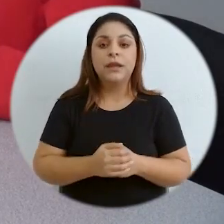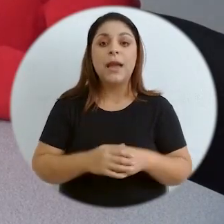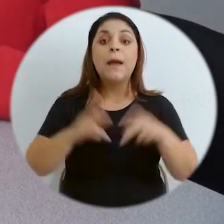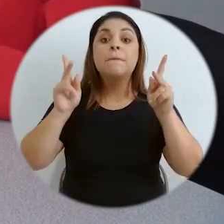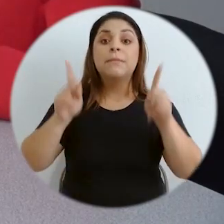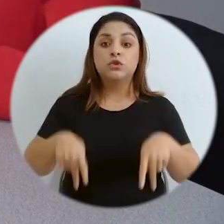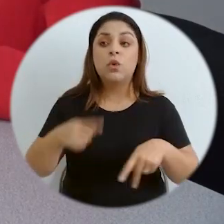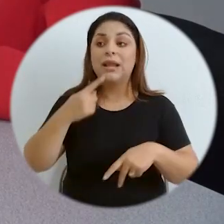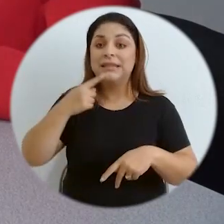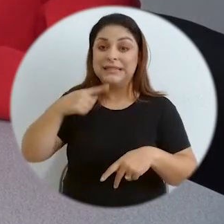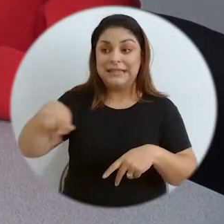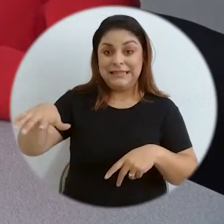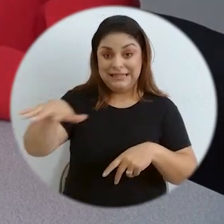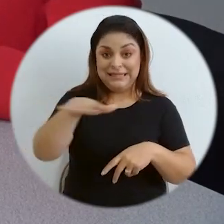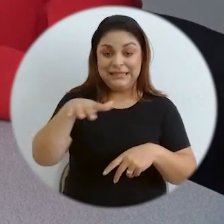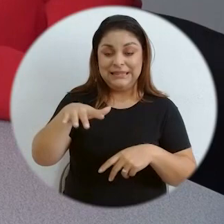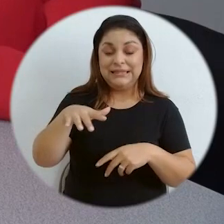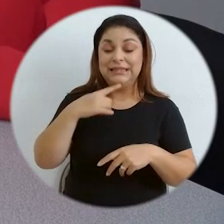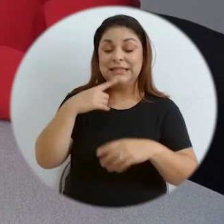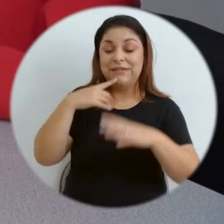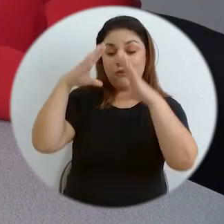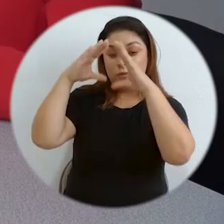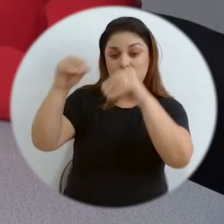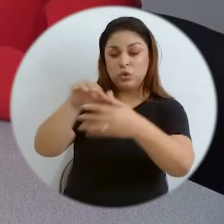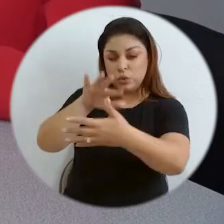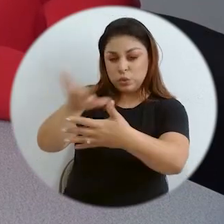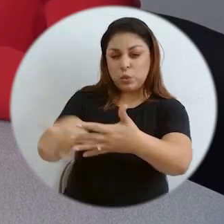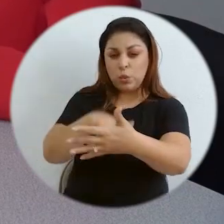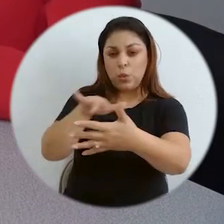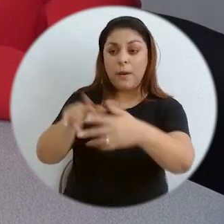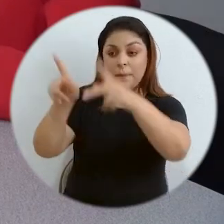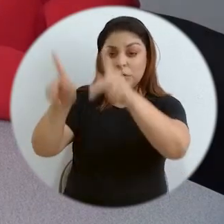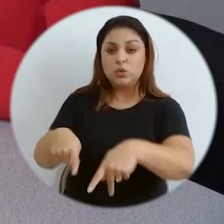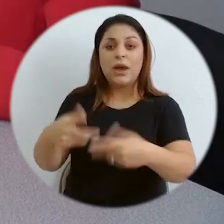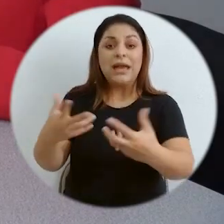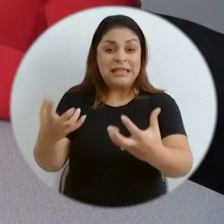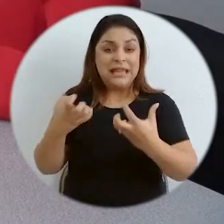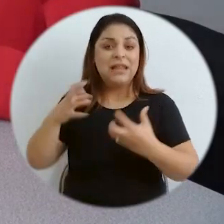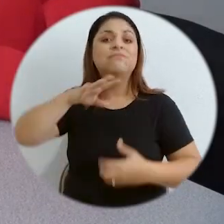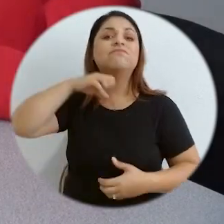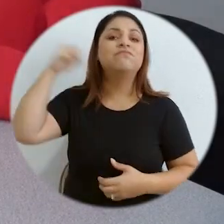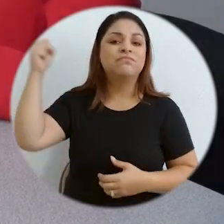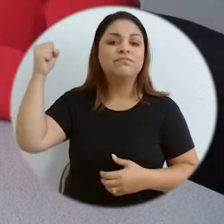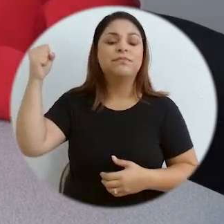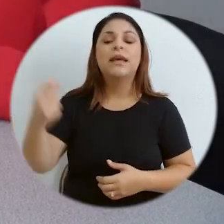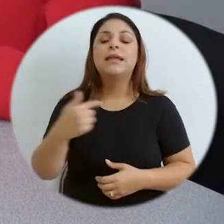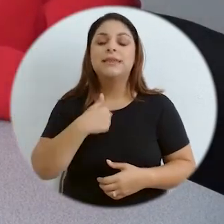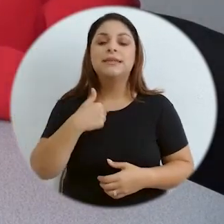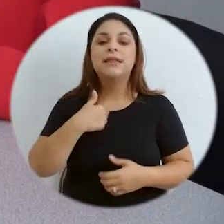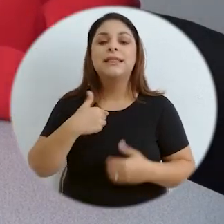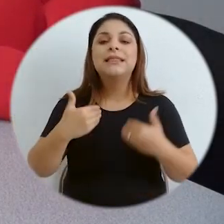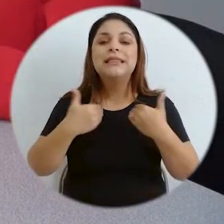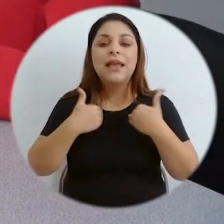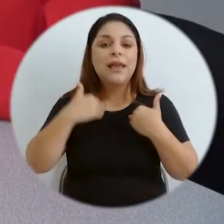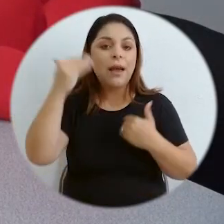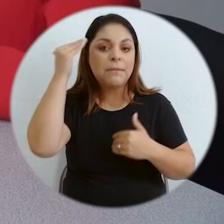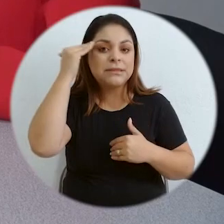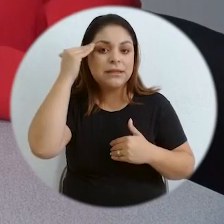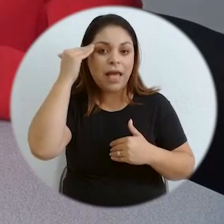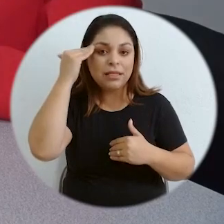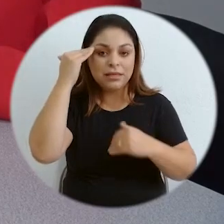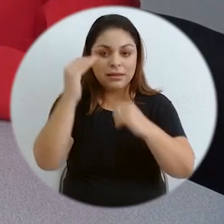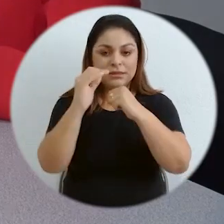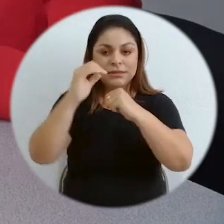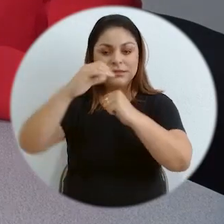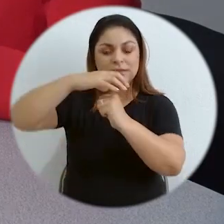capacidad de razonamiento disminuida. ¿Verdad? Se han hecho estudios donde se observa que los lóbulos frontales, que son, ¿verdad?,